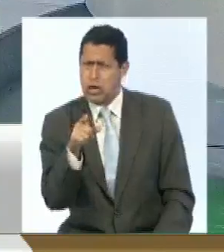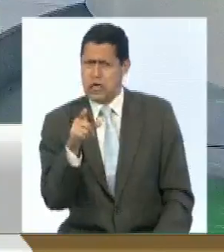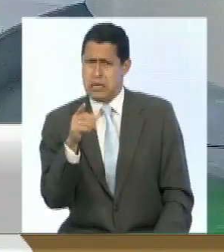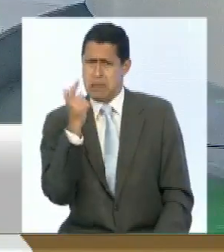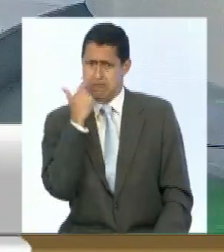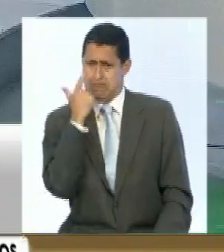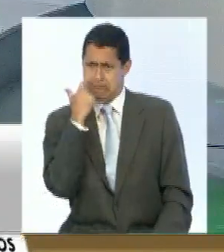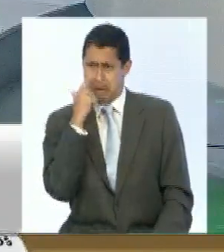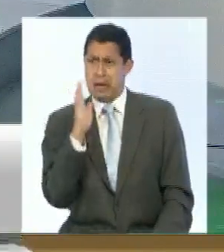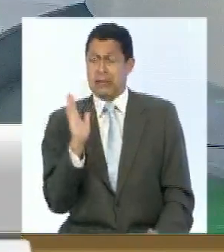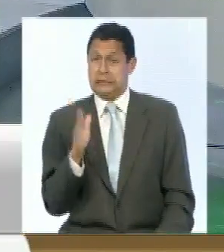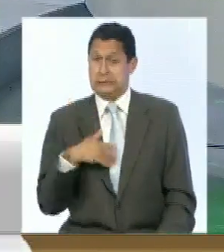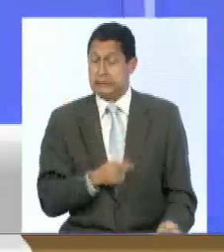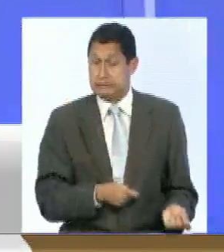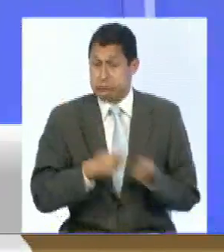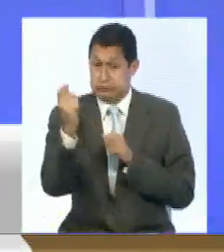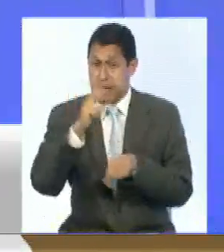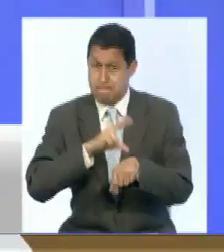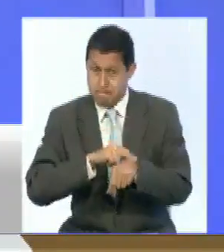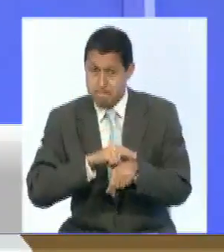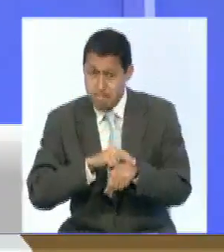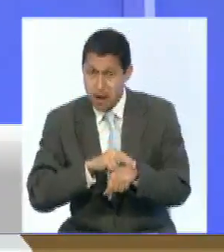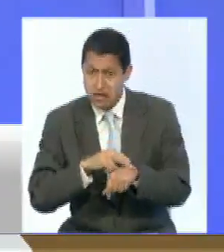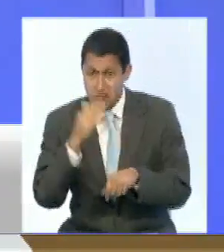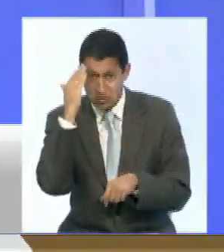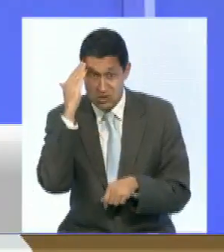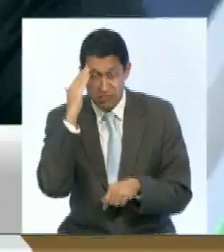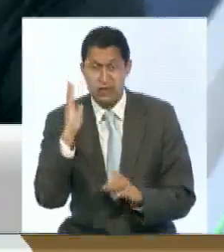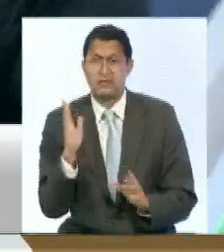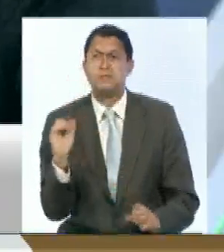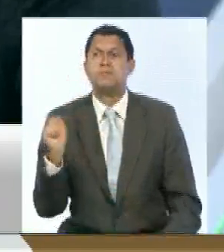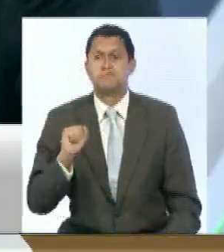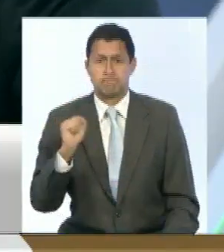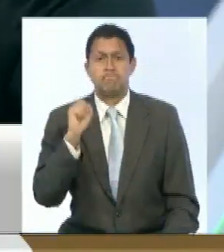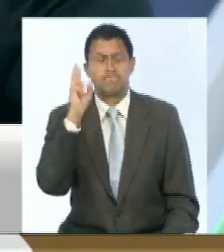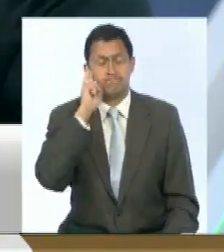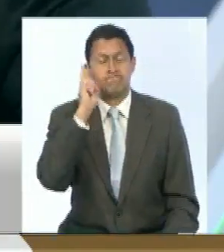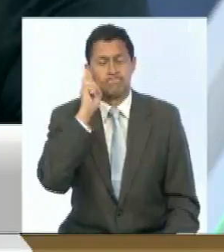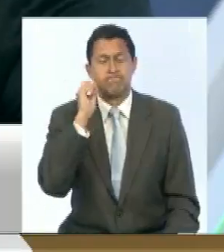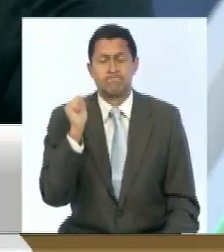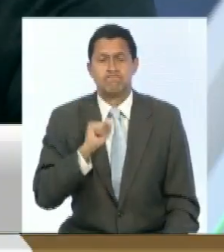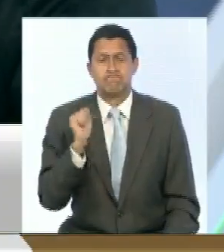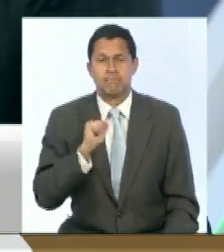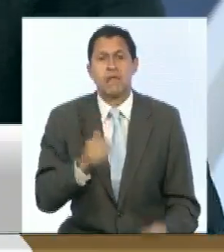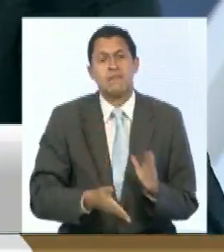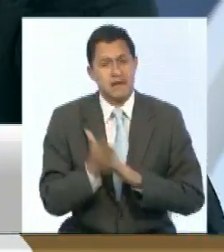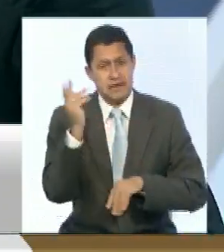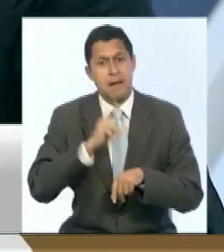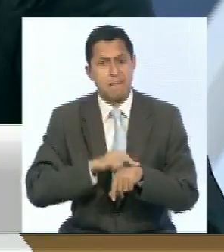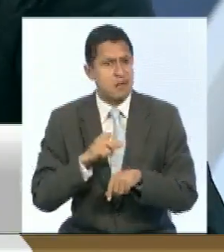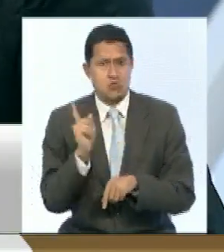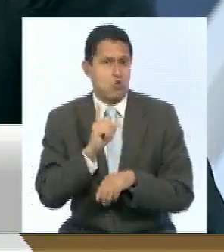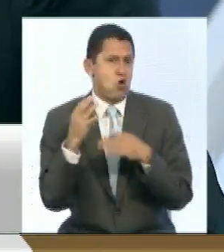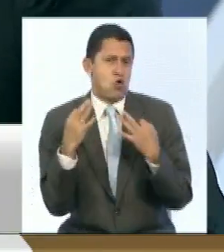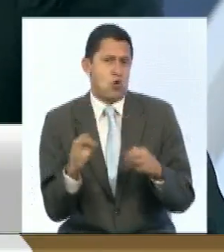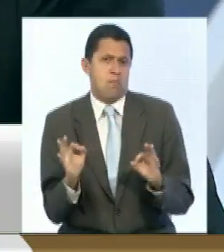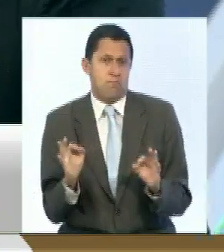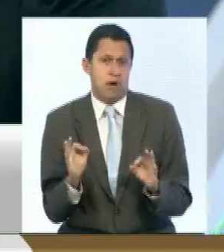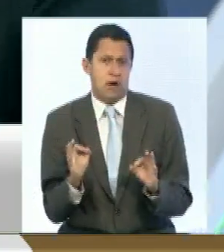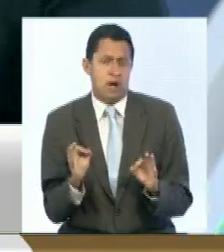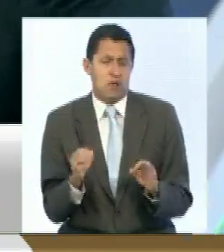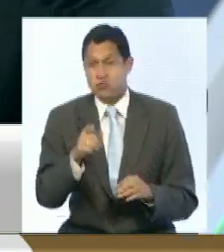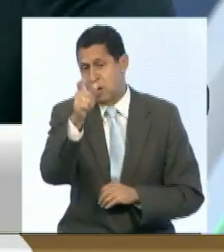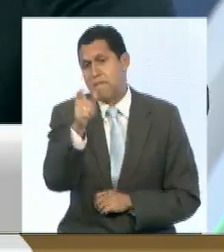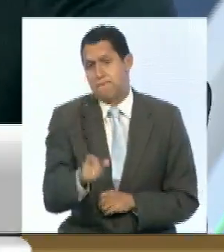señales de alerta y decir tengo que ir al urólogo a que me hagan un chequeo no soy claro debe ir porque no es normal que cuando el